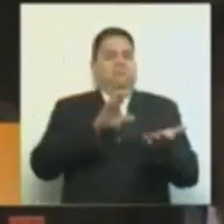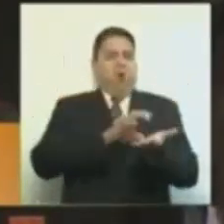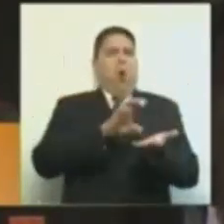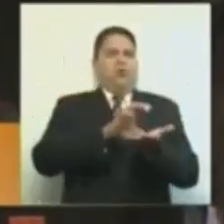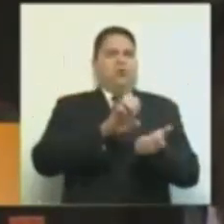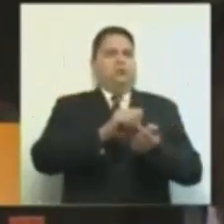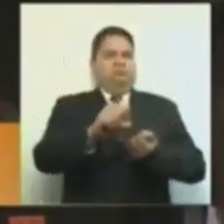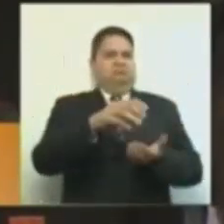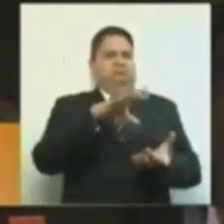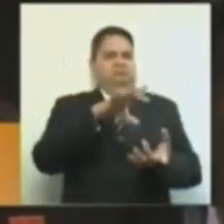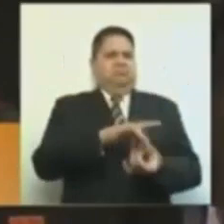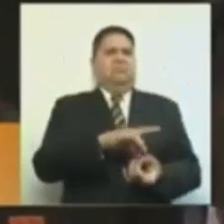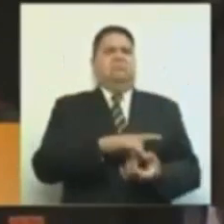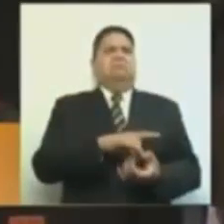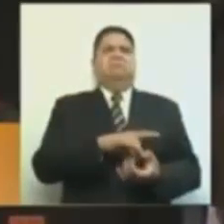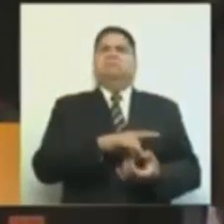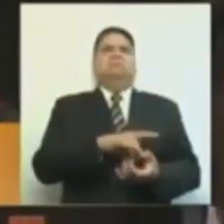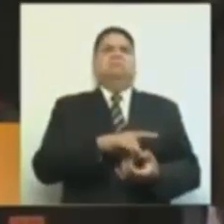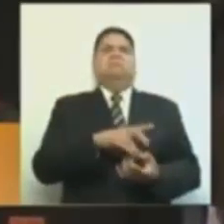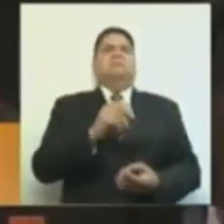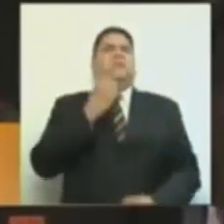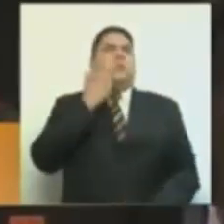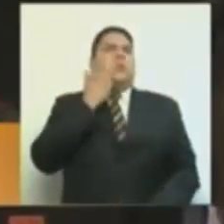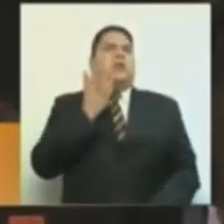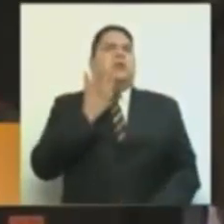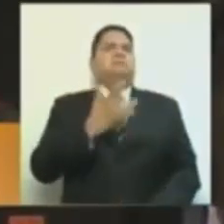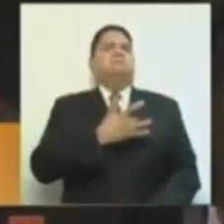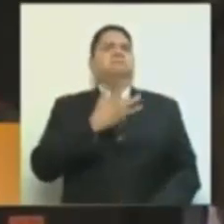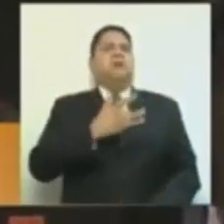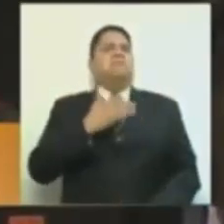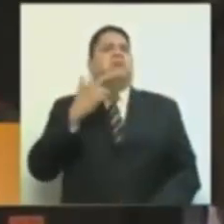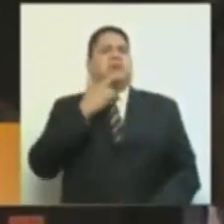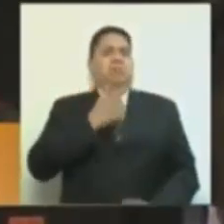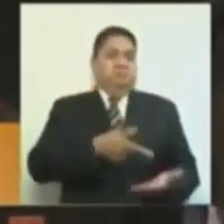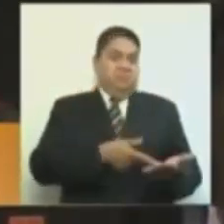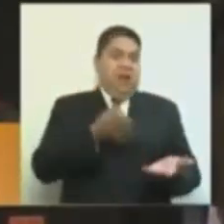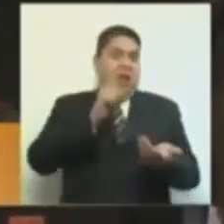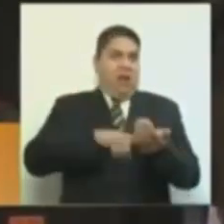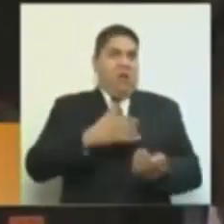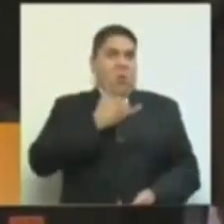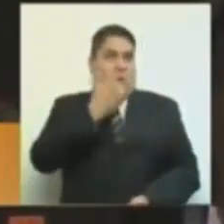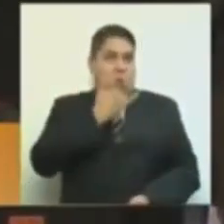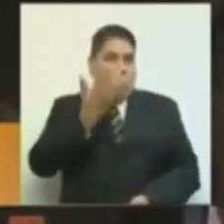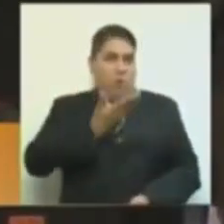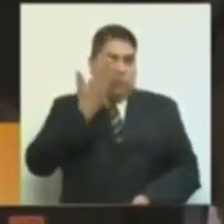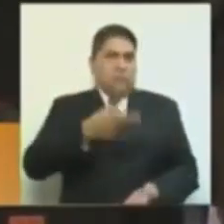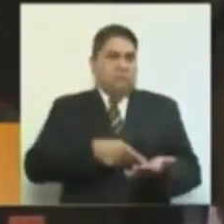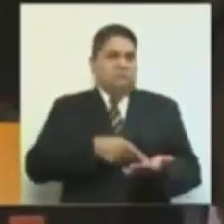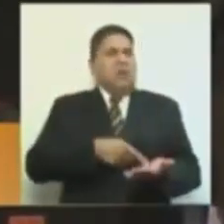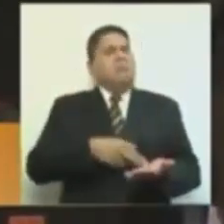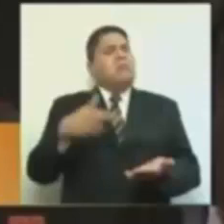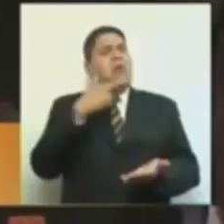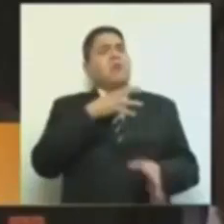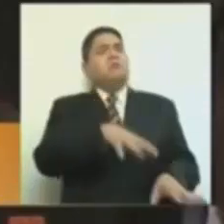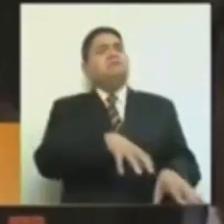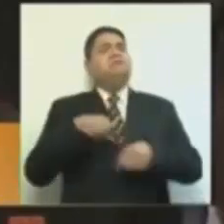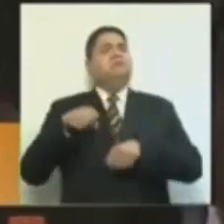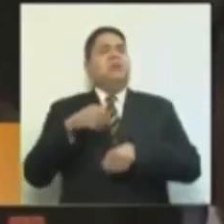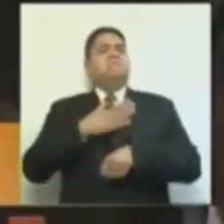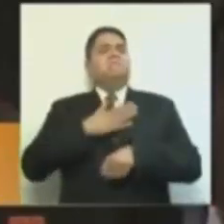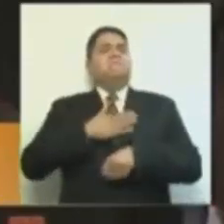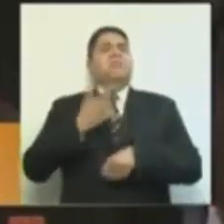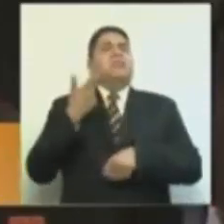la ley, el Ejecutivo quiere confiscar esos recursos, quiere apropiarse de